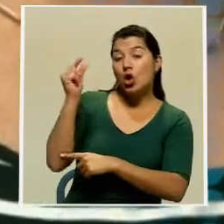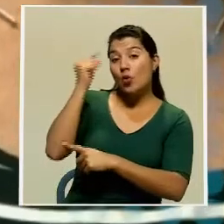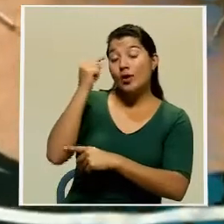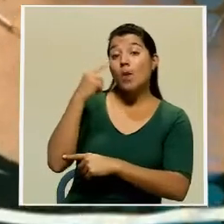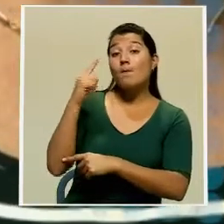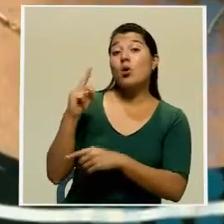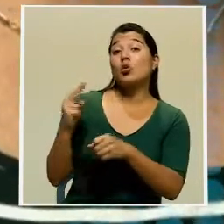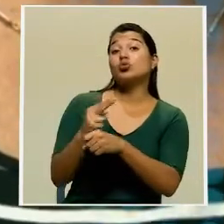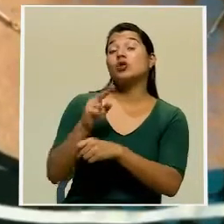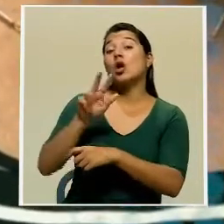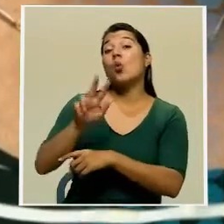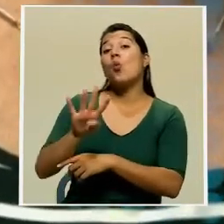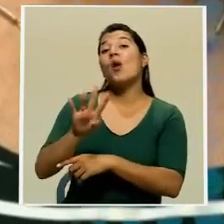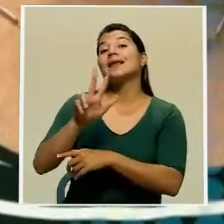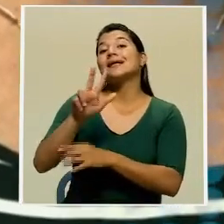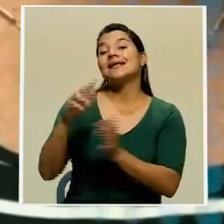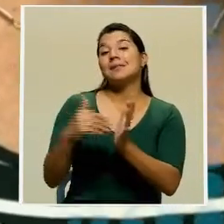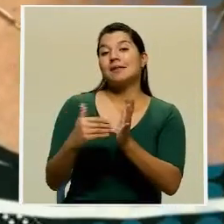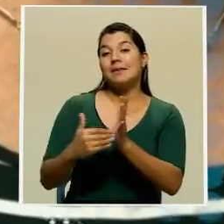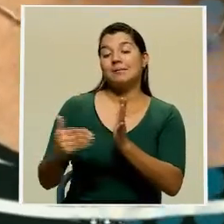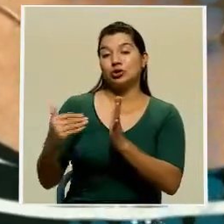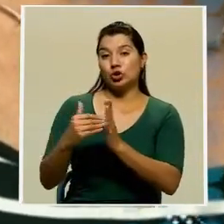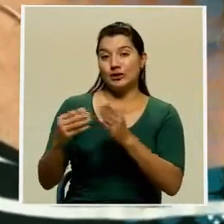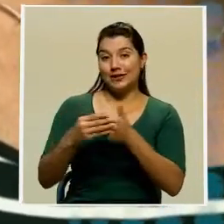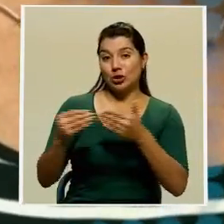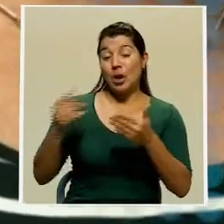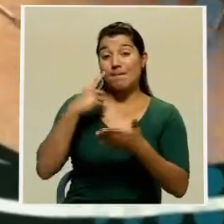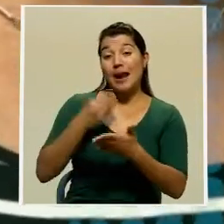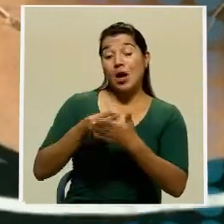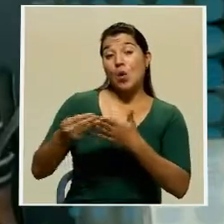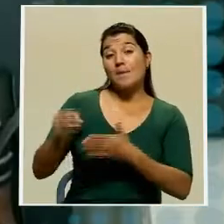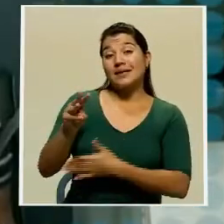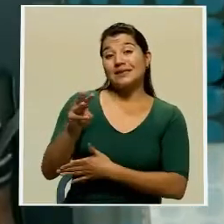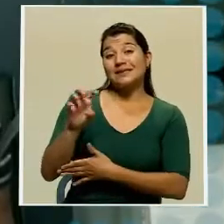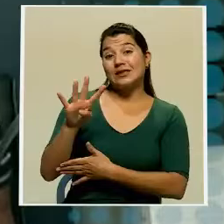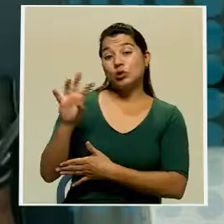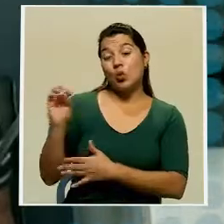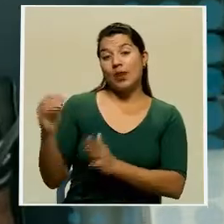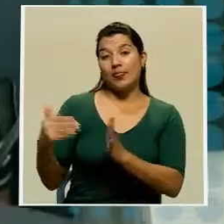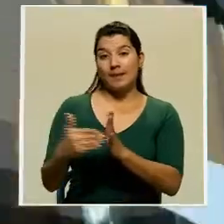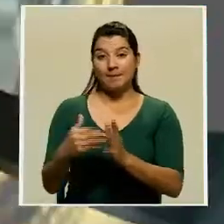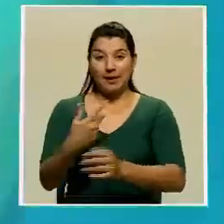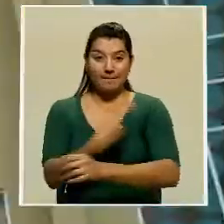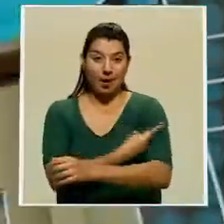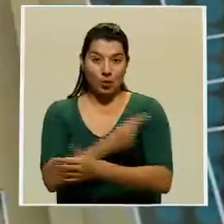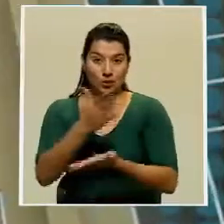$40,000 millones para la compra de 640,000 vacunas contra la COVID-19.